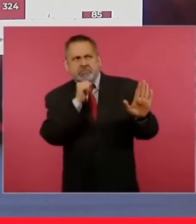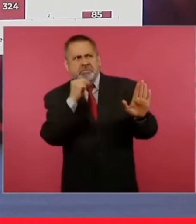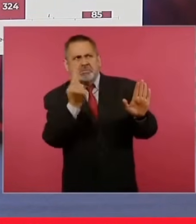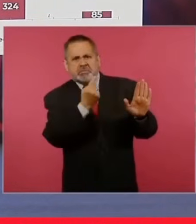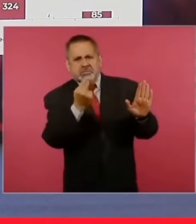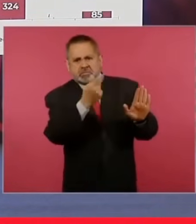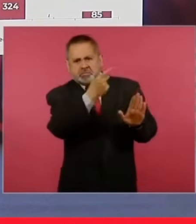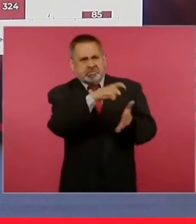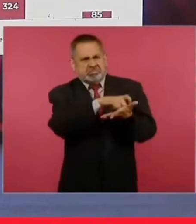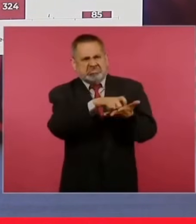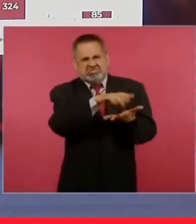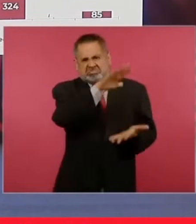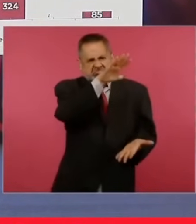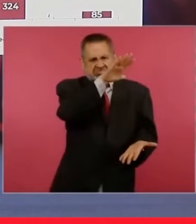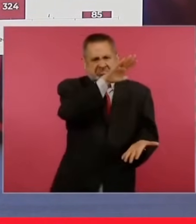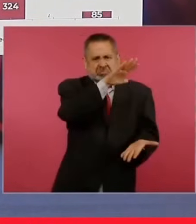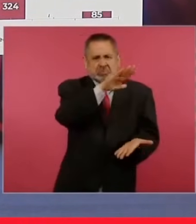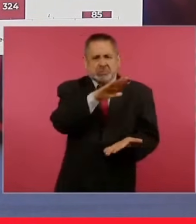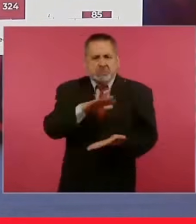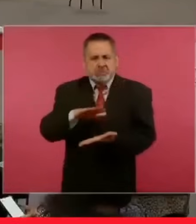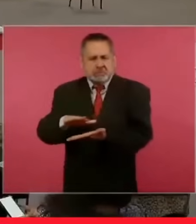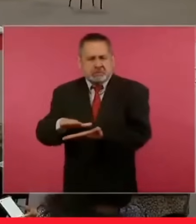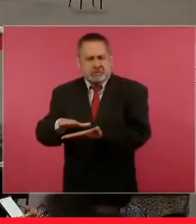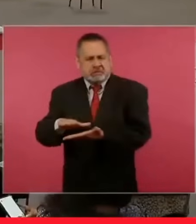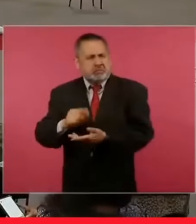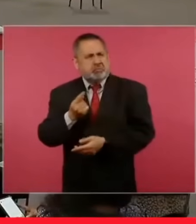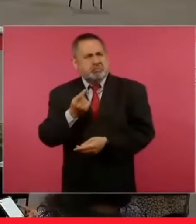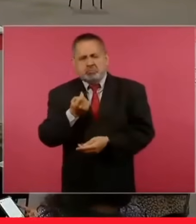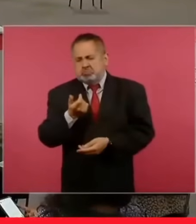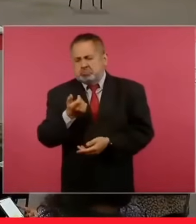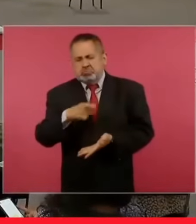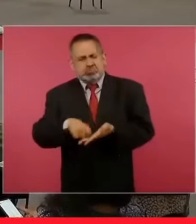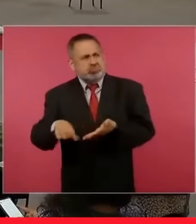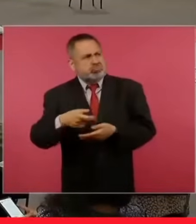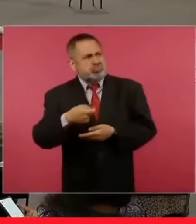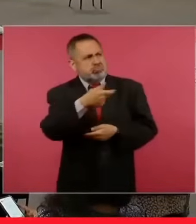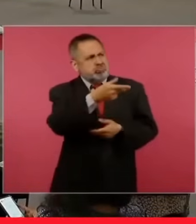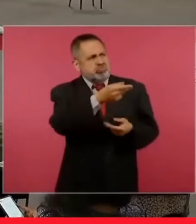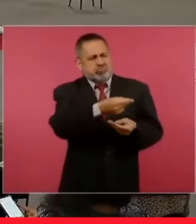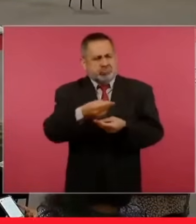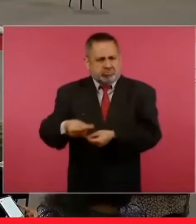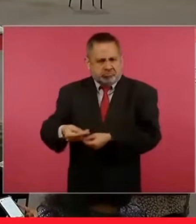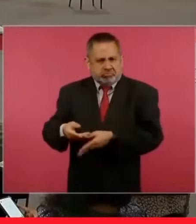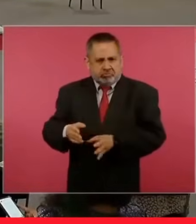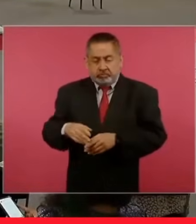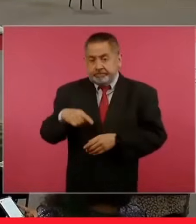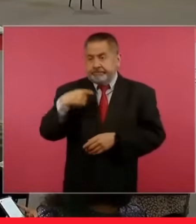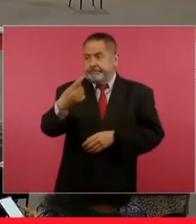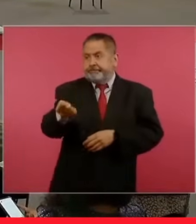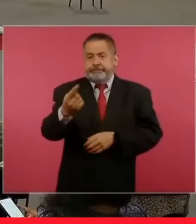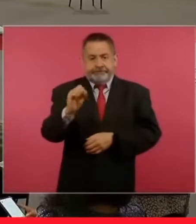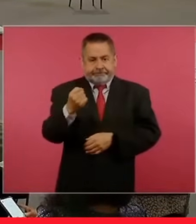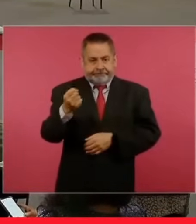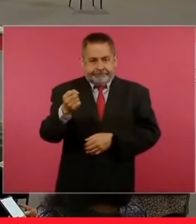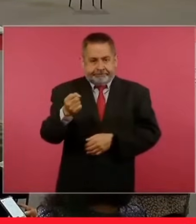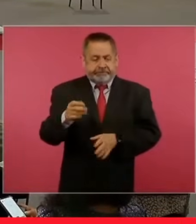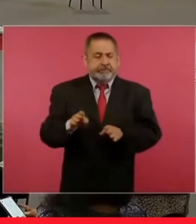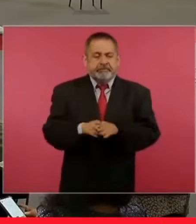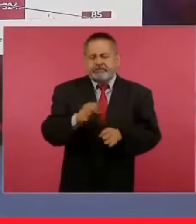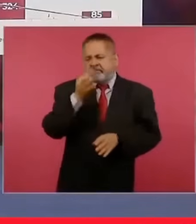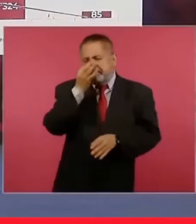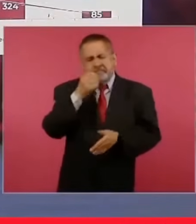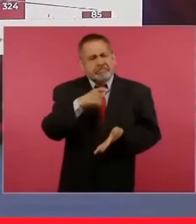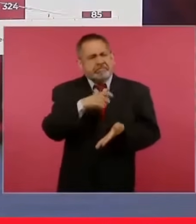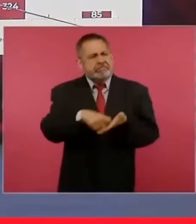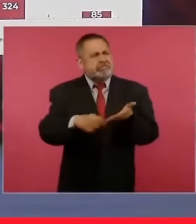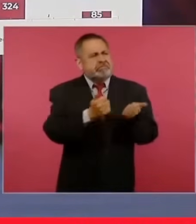marcha y este año estamos aquí, pero en el mes de septiembre únicamente